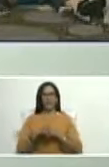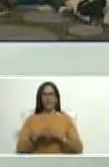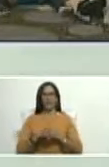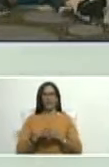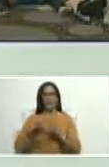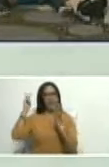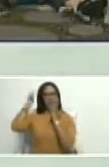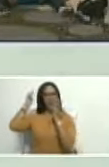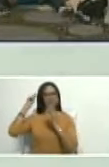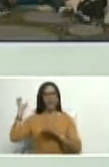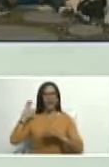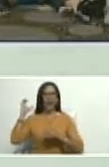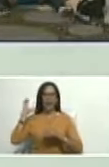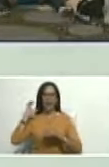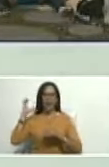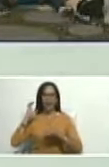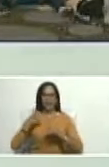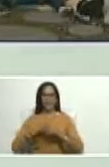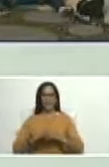indios Caracas de Guaycaipuro,